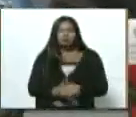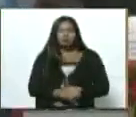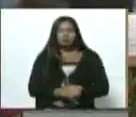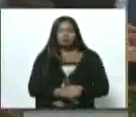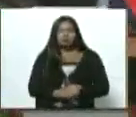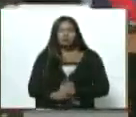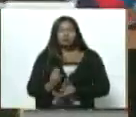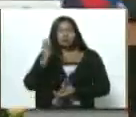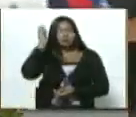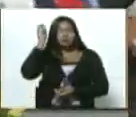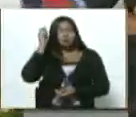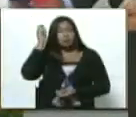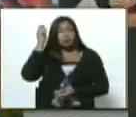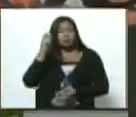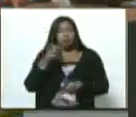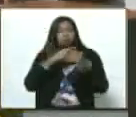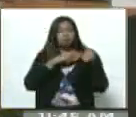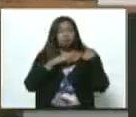diputado.